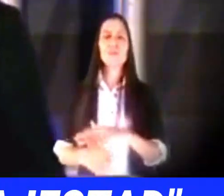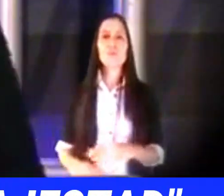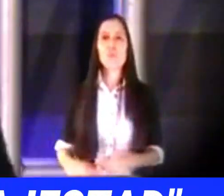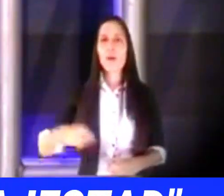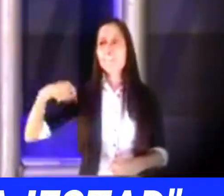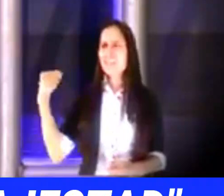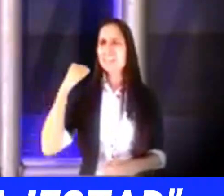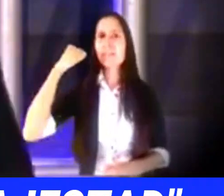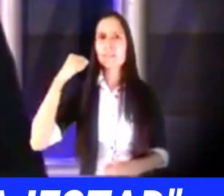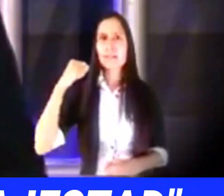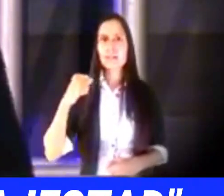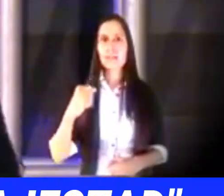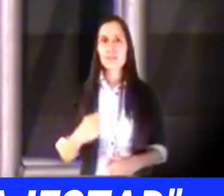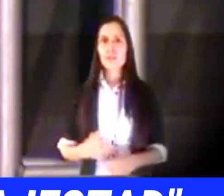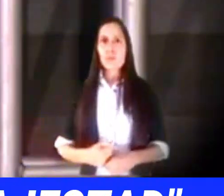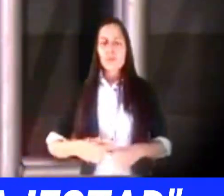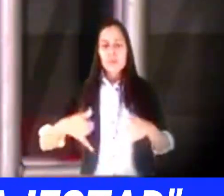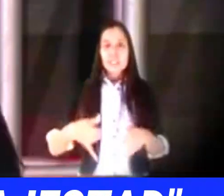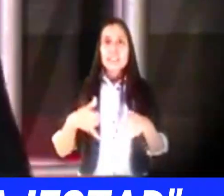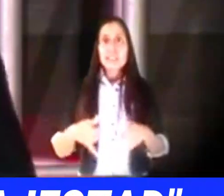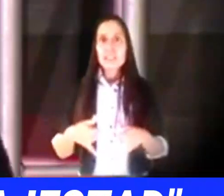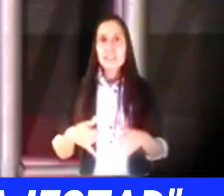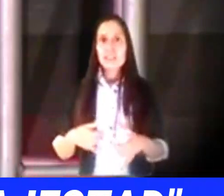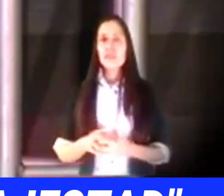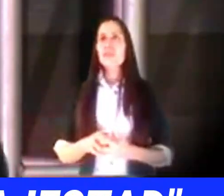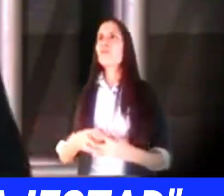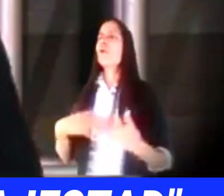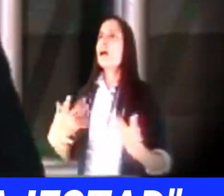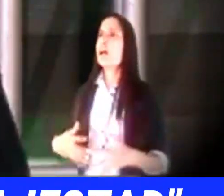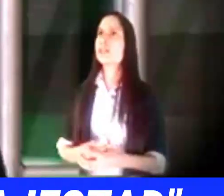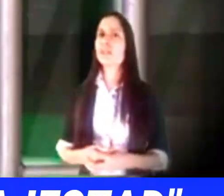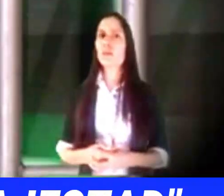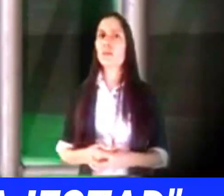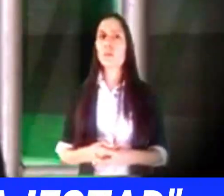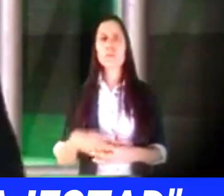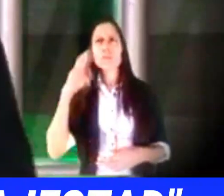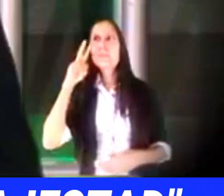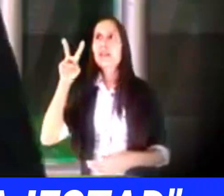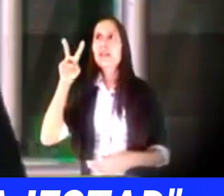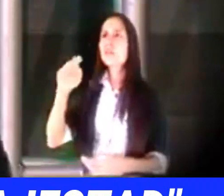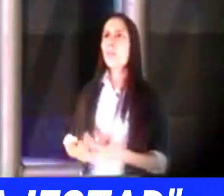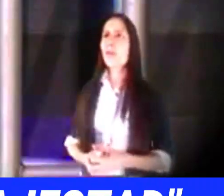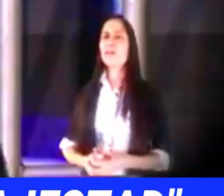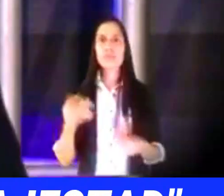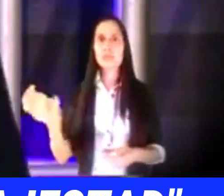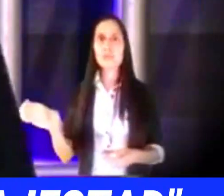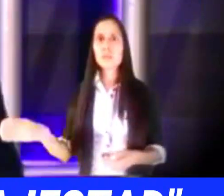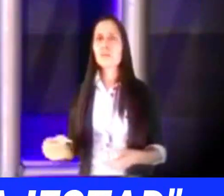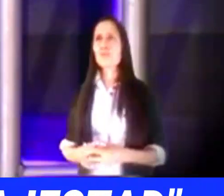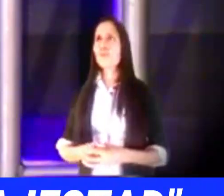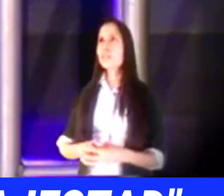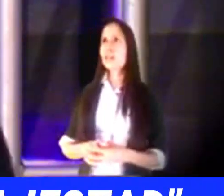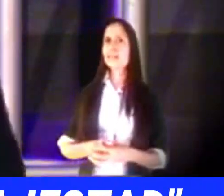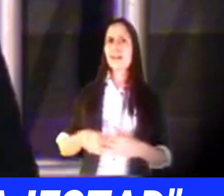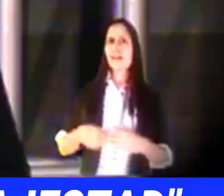Y uno conoce grandes boxeadores, grandes deportistas que han retenido el título, la corona. No ha sido